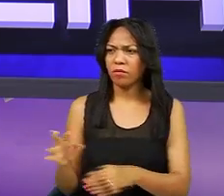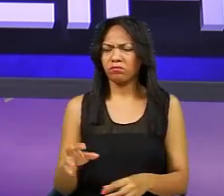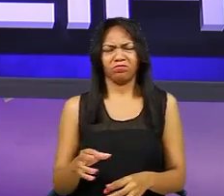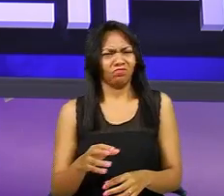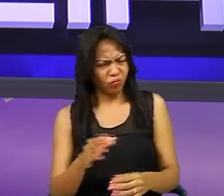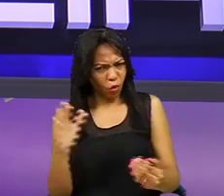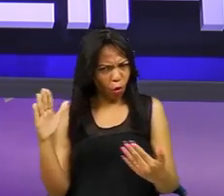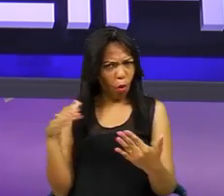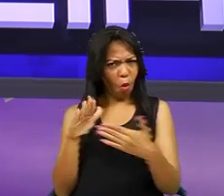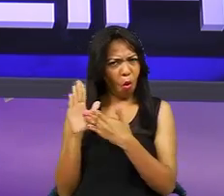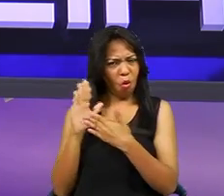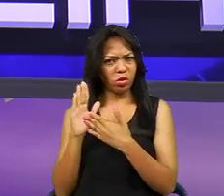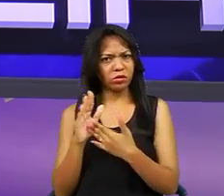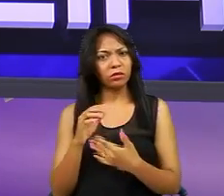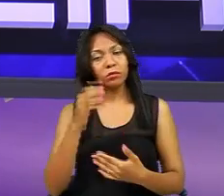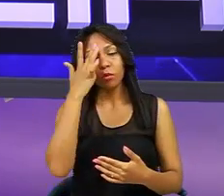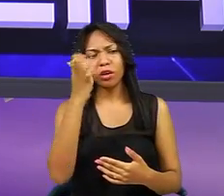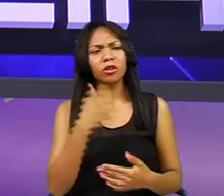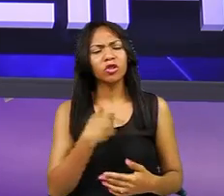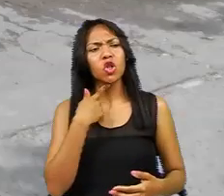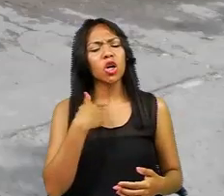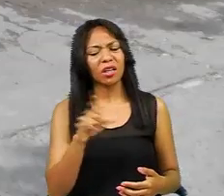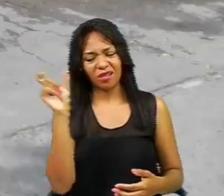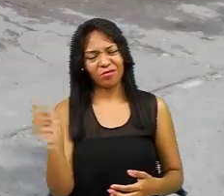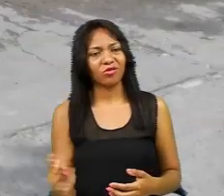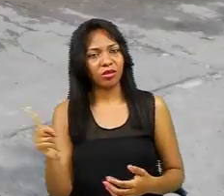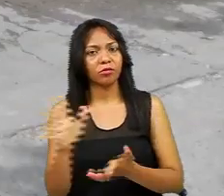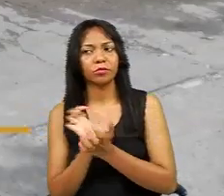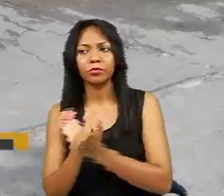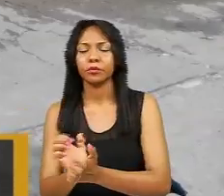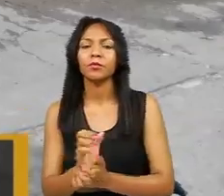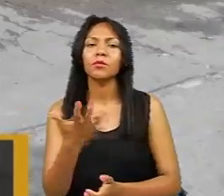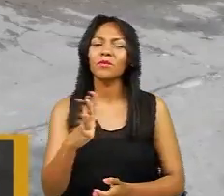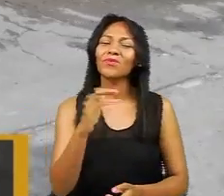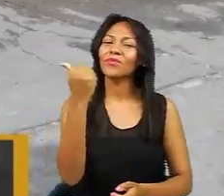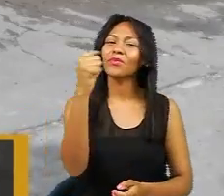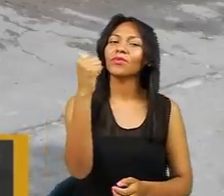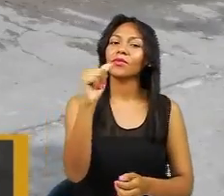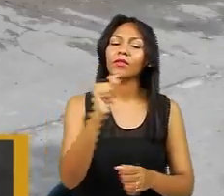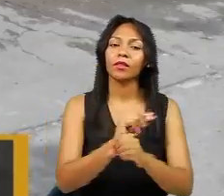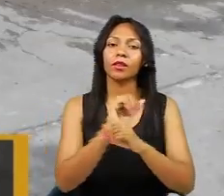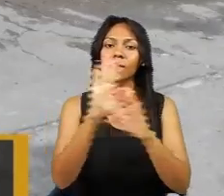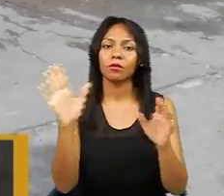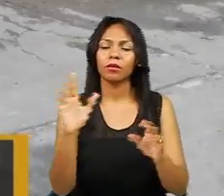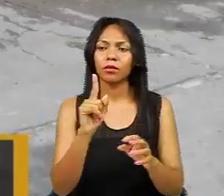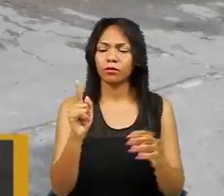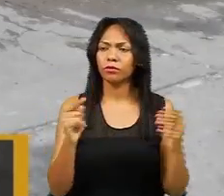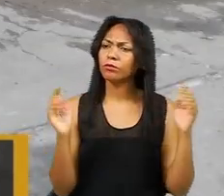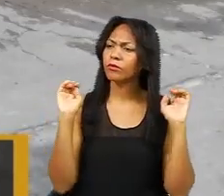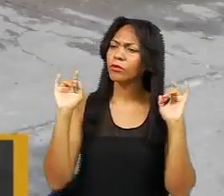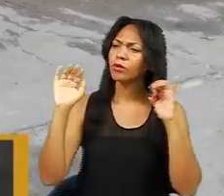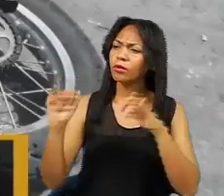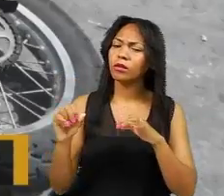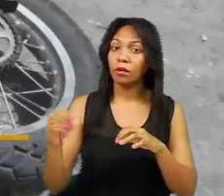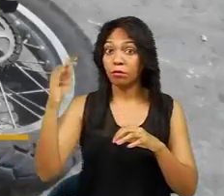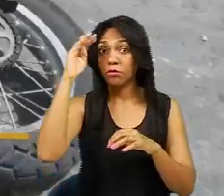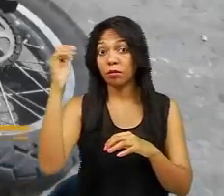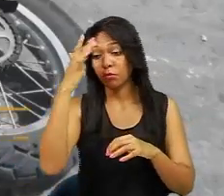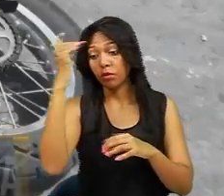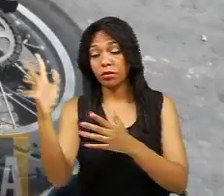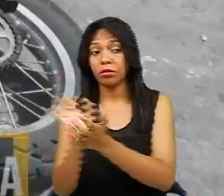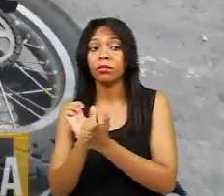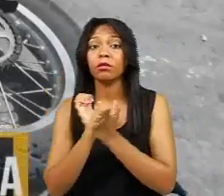a la captura de un sujeto. Hacia las 10 de la mañana, la policía acudió al sector con el fin de dar captura a un presunto delincuente, quien, tras